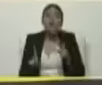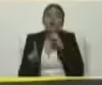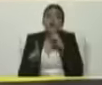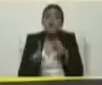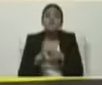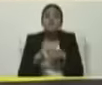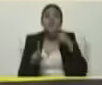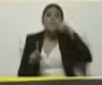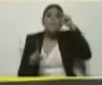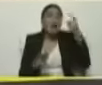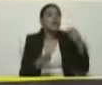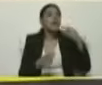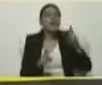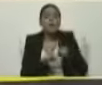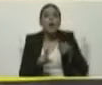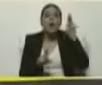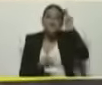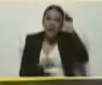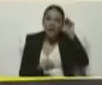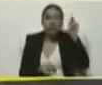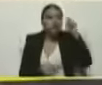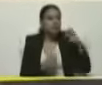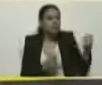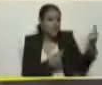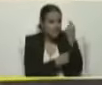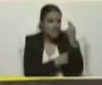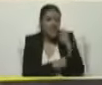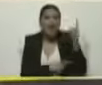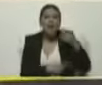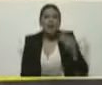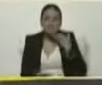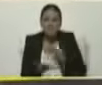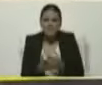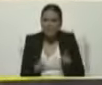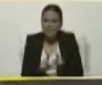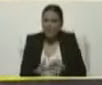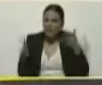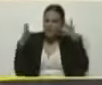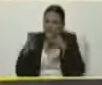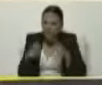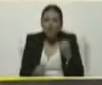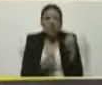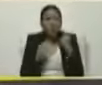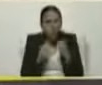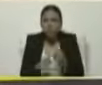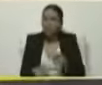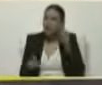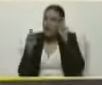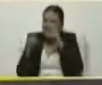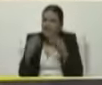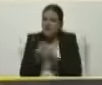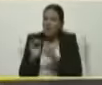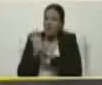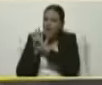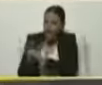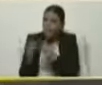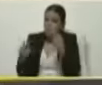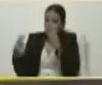maestro. Pero él exigía, ustedes saben cómo, con la única fuerza que uno puede exigir, con el ejemplo.